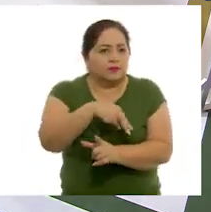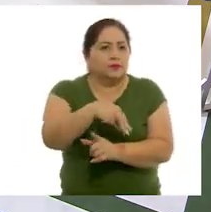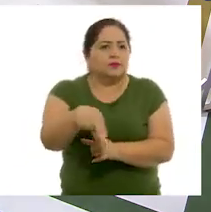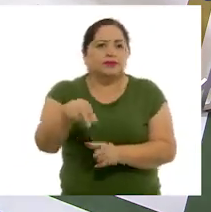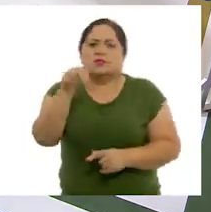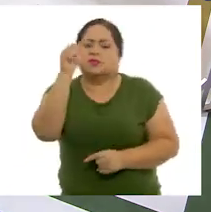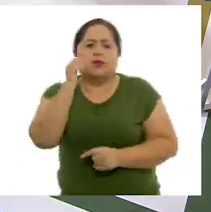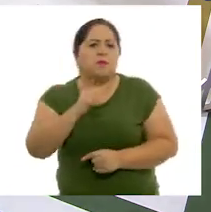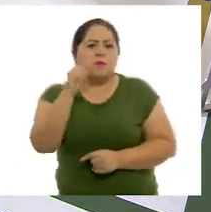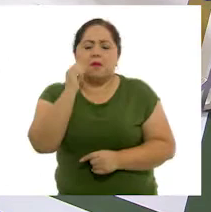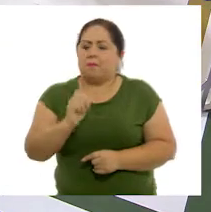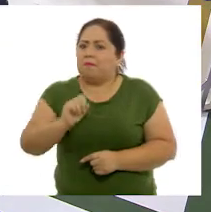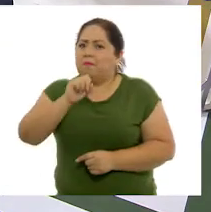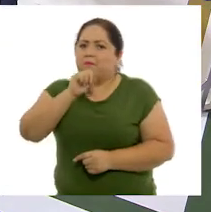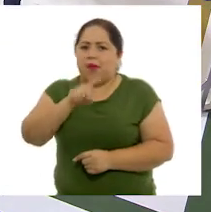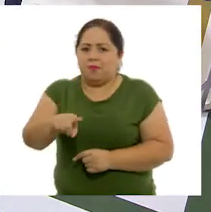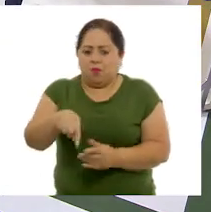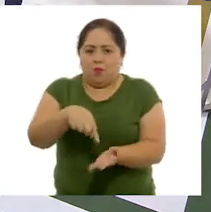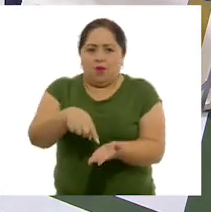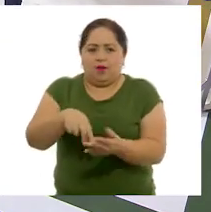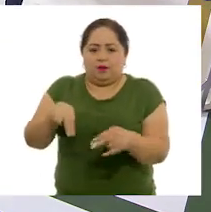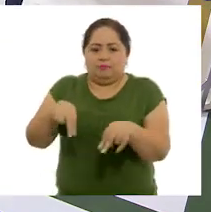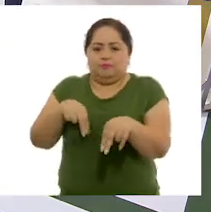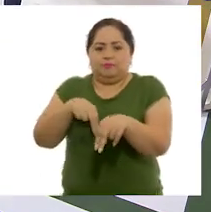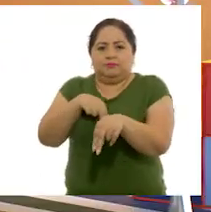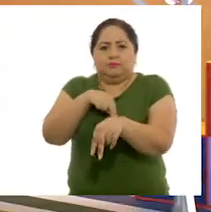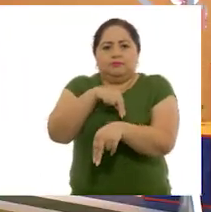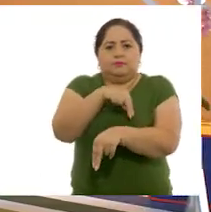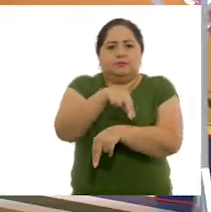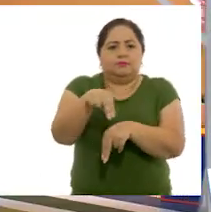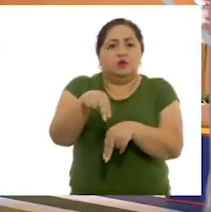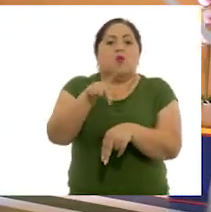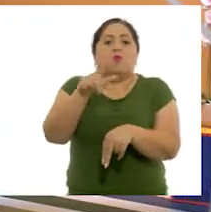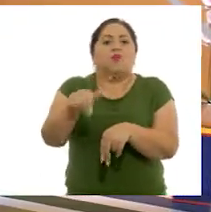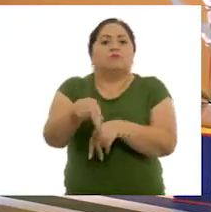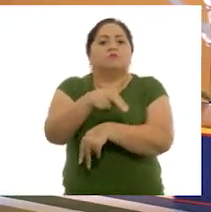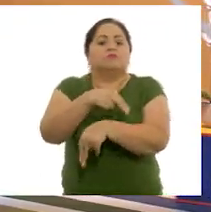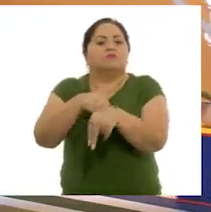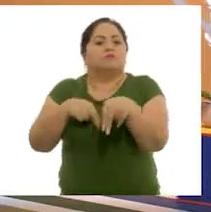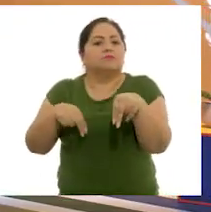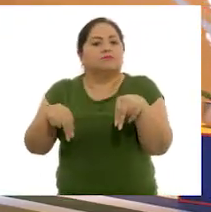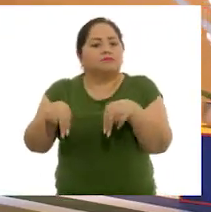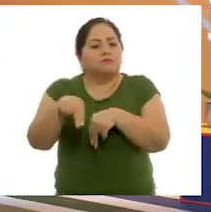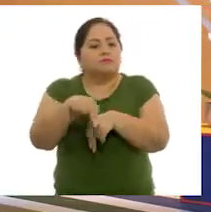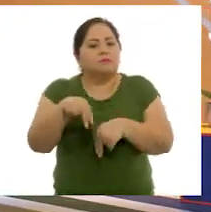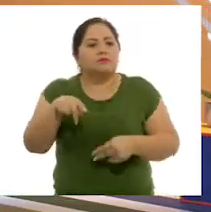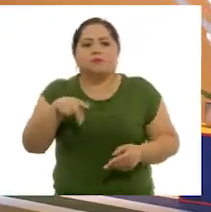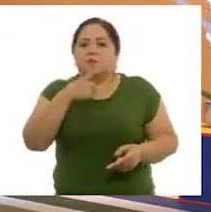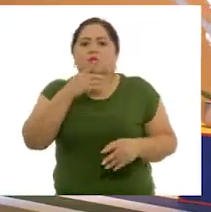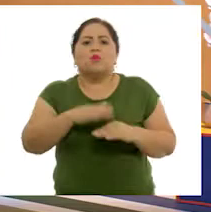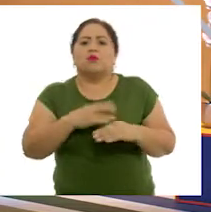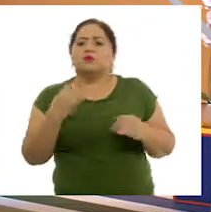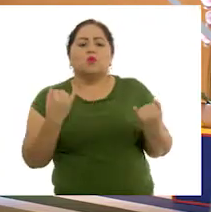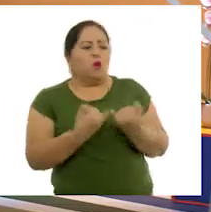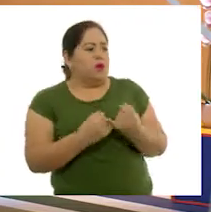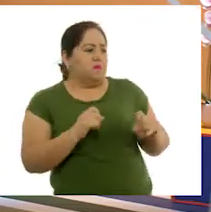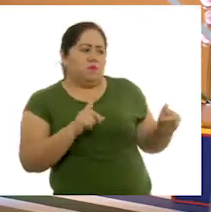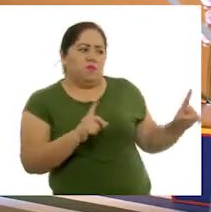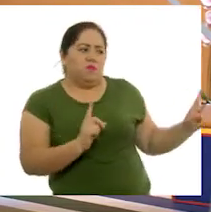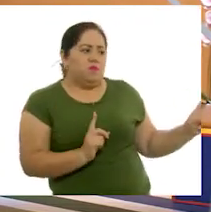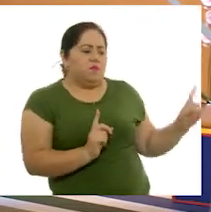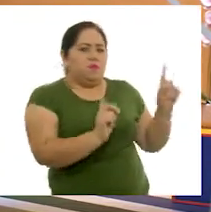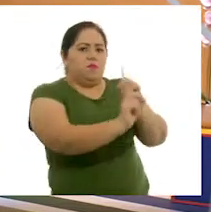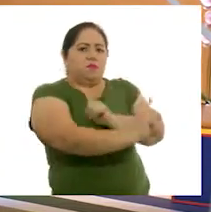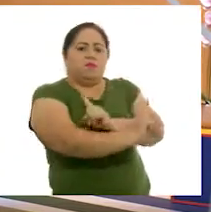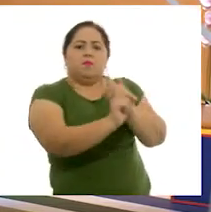manteniendo siempre la misma posición. Y finalmente la de espejo es la que nos mantenemos iguales, cada quien en su lado. Por ejemplo,